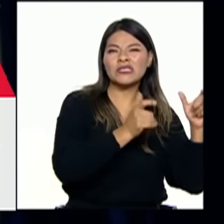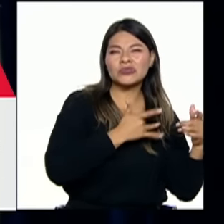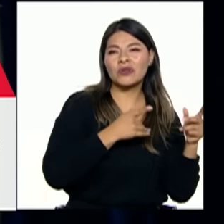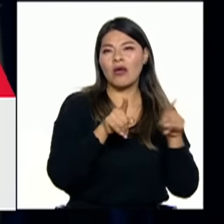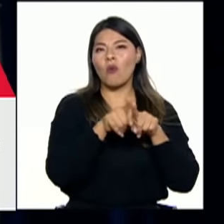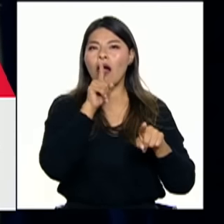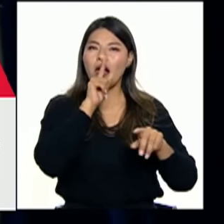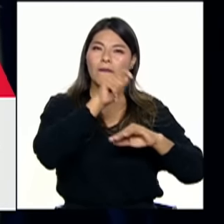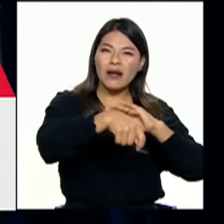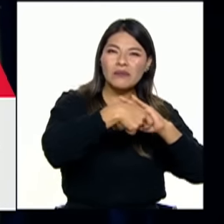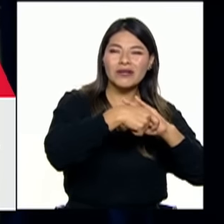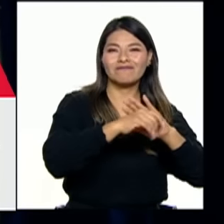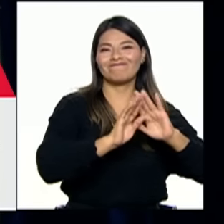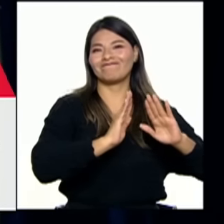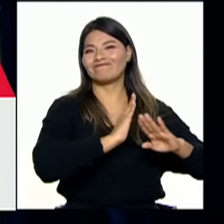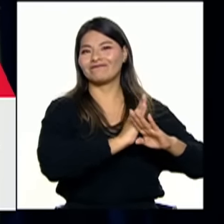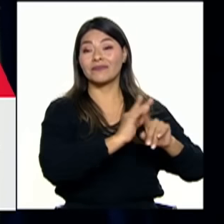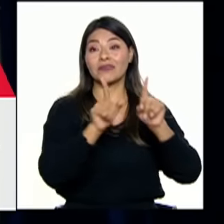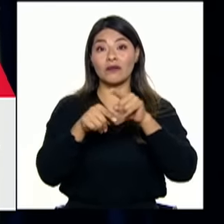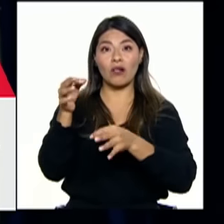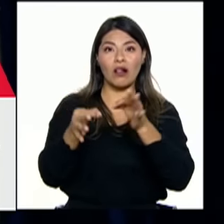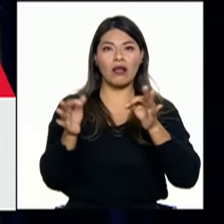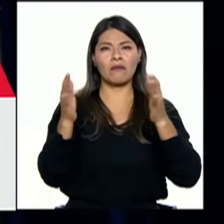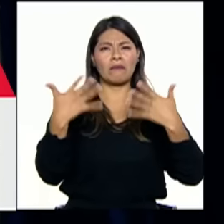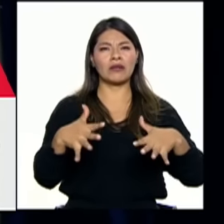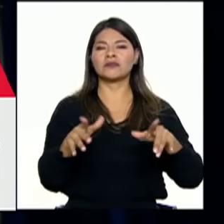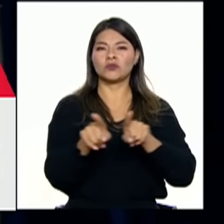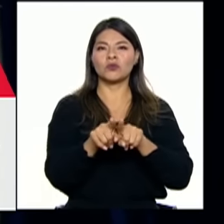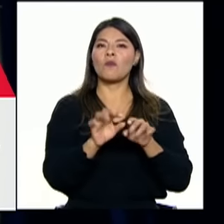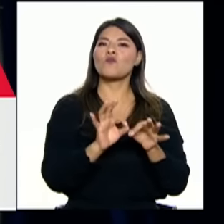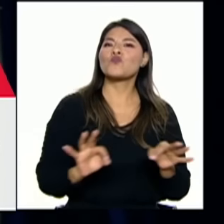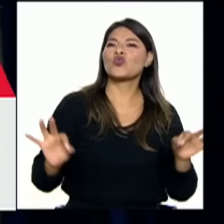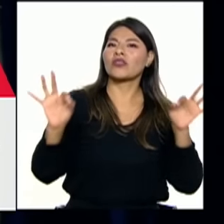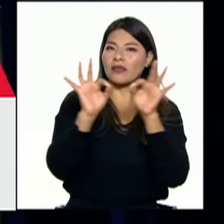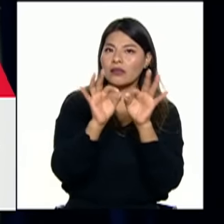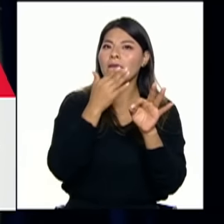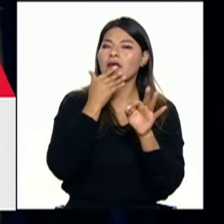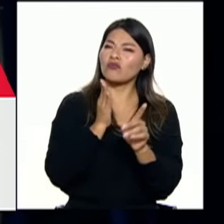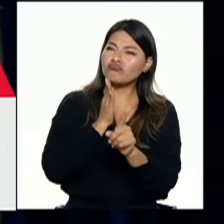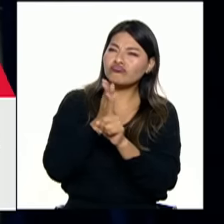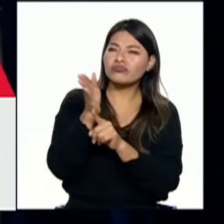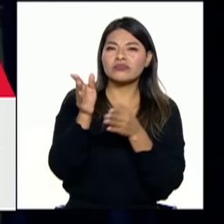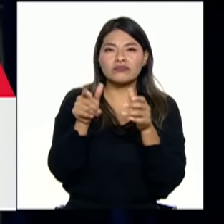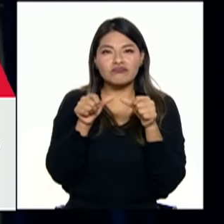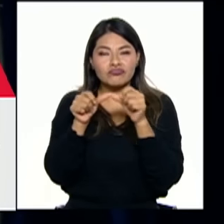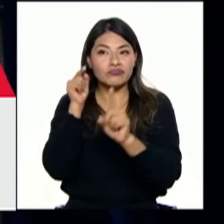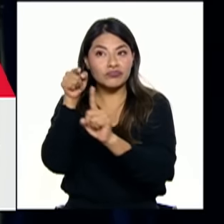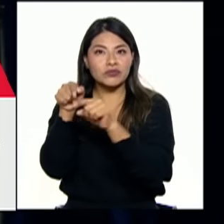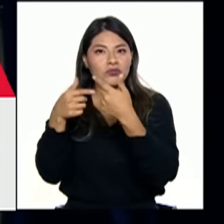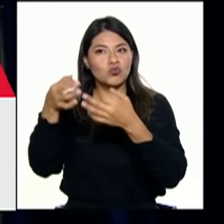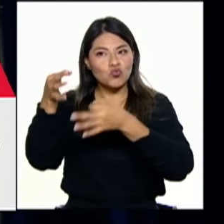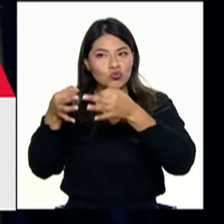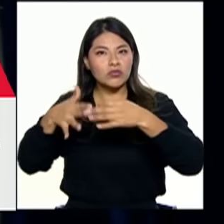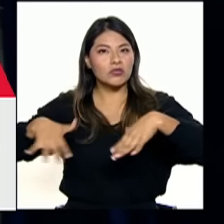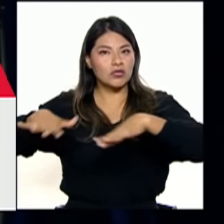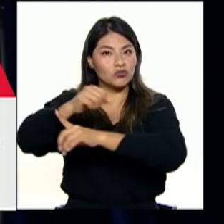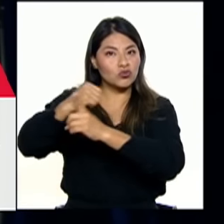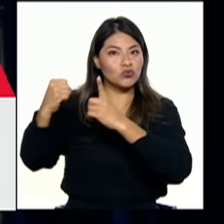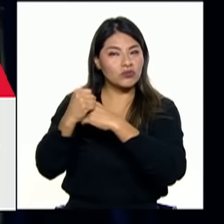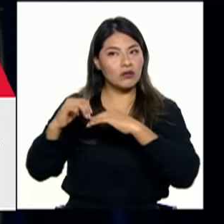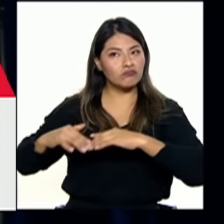la corrupción y la justicia, principios fundamentales para construir una sociedad justa, inclusiva